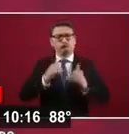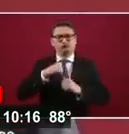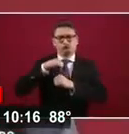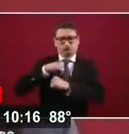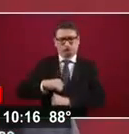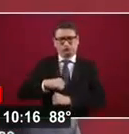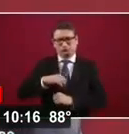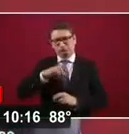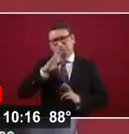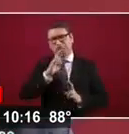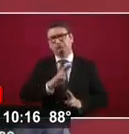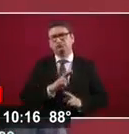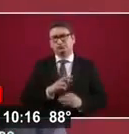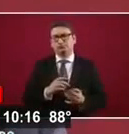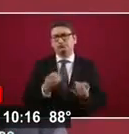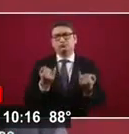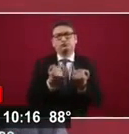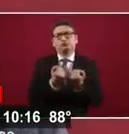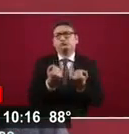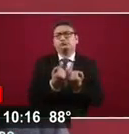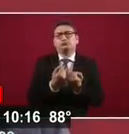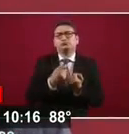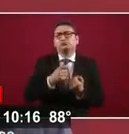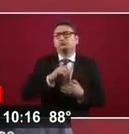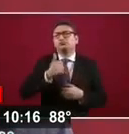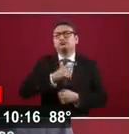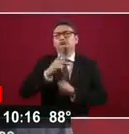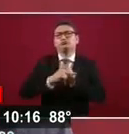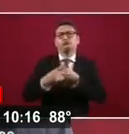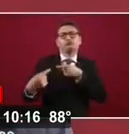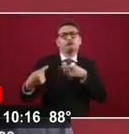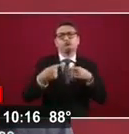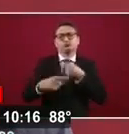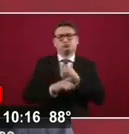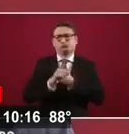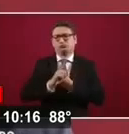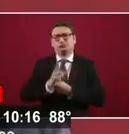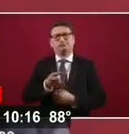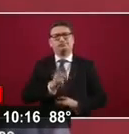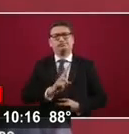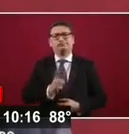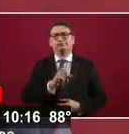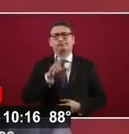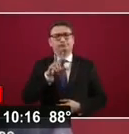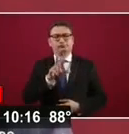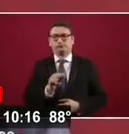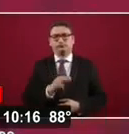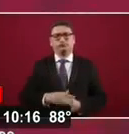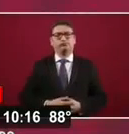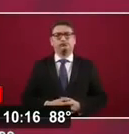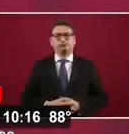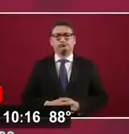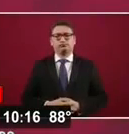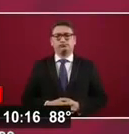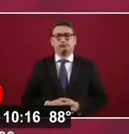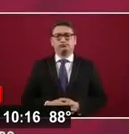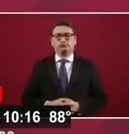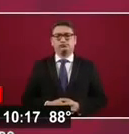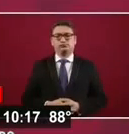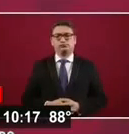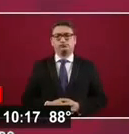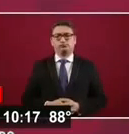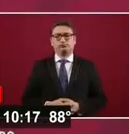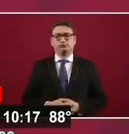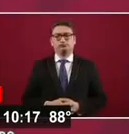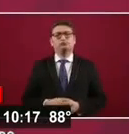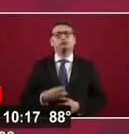Ok, si usted entendió lo que dijo, usted me llama por teléfono y me lo dice, por favor, se lo voy a agradecer. López Obrador señaló que su gobierno no quiere